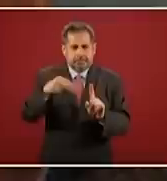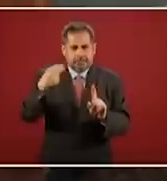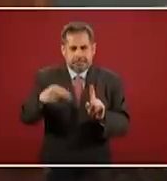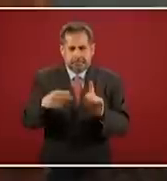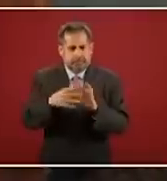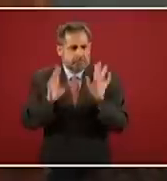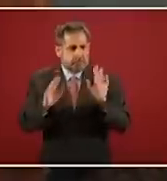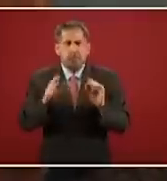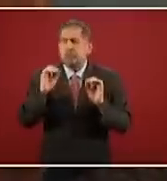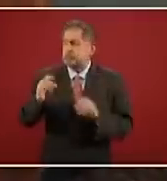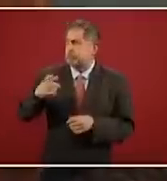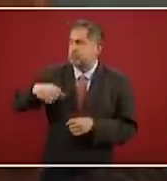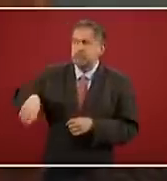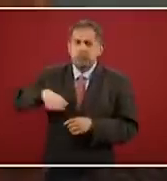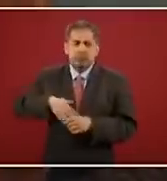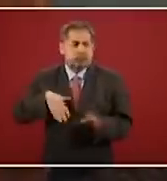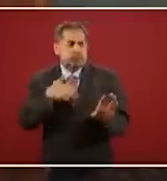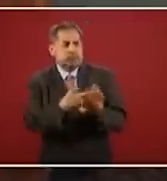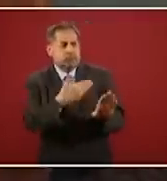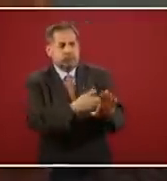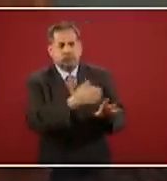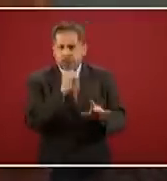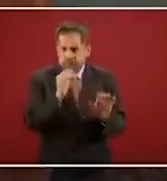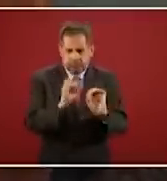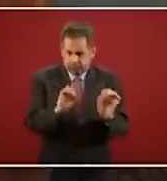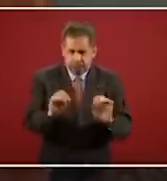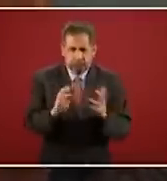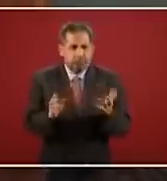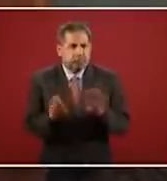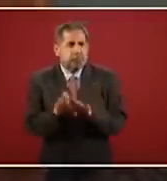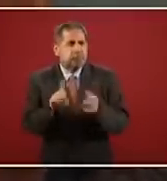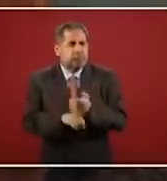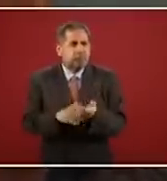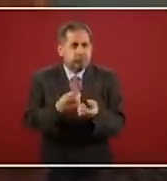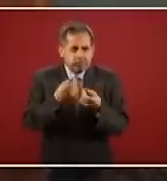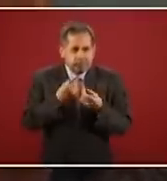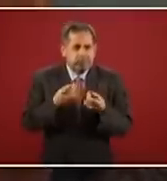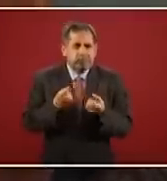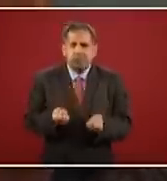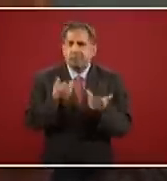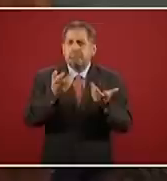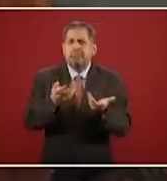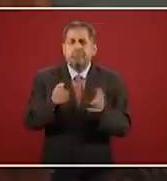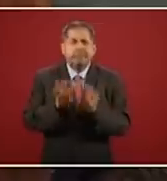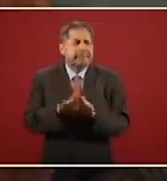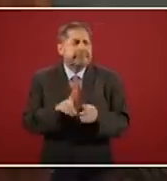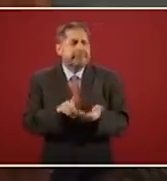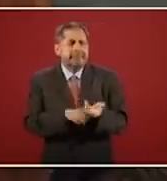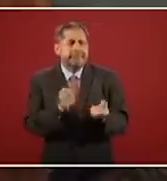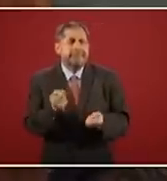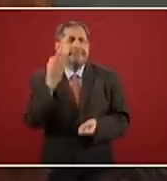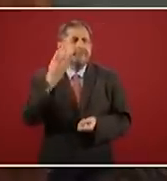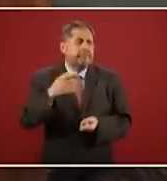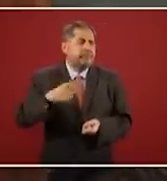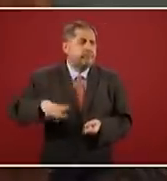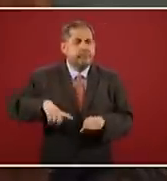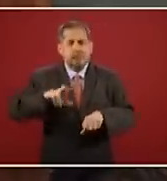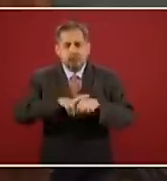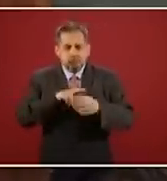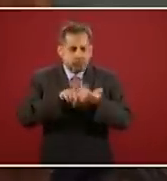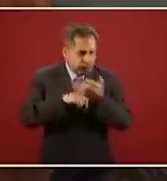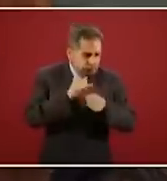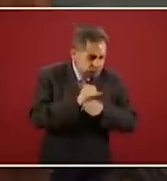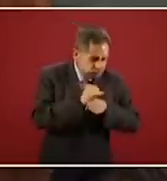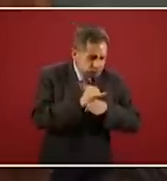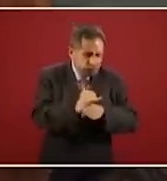instituciones para golpeteo político y con respeto al debido proceso, ¿nos podría confirmar ¿qué número de gobernadores en funciones están siendo